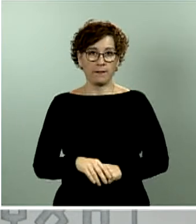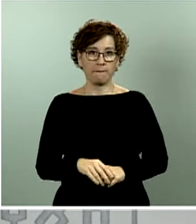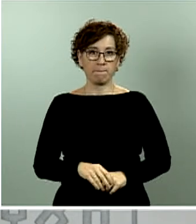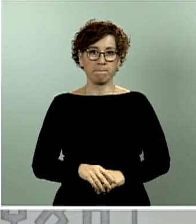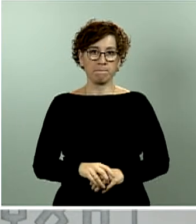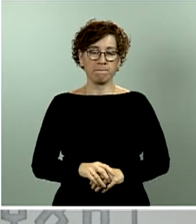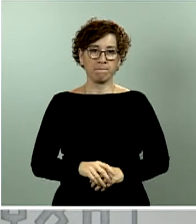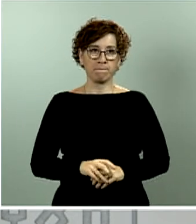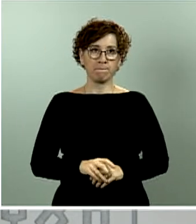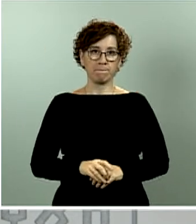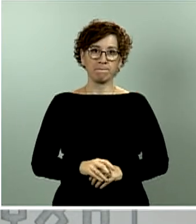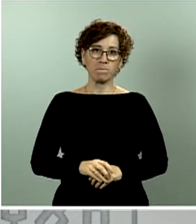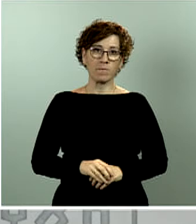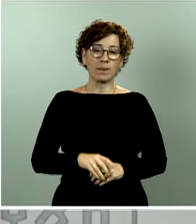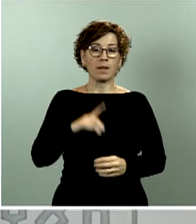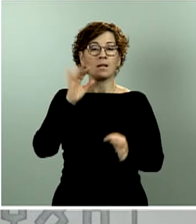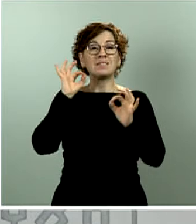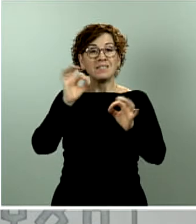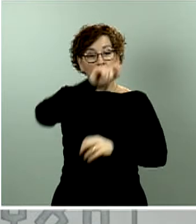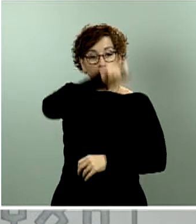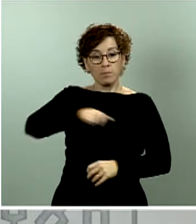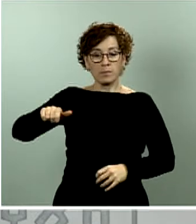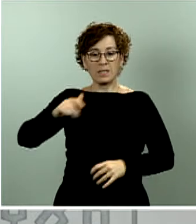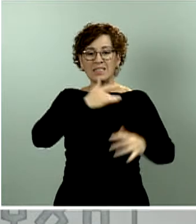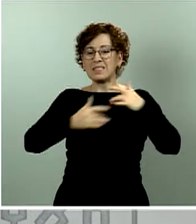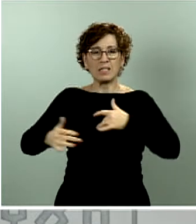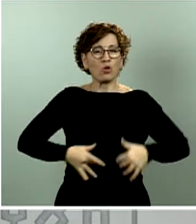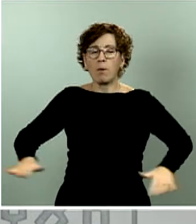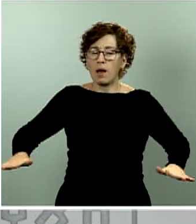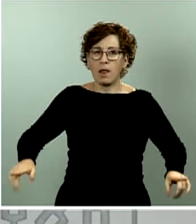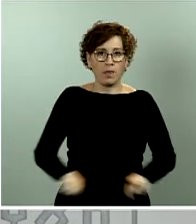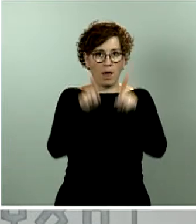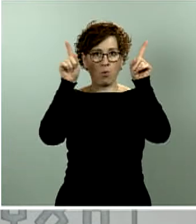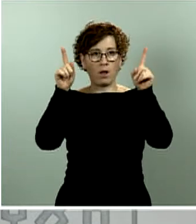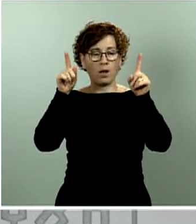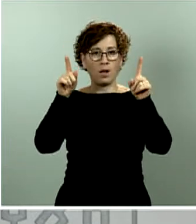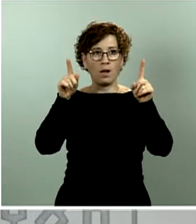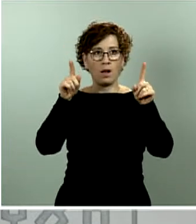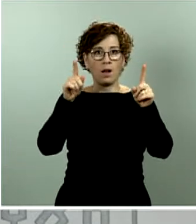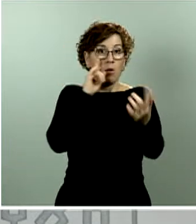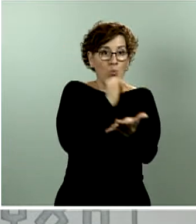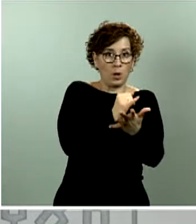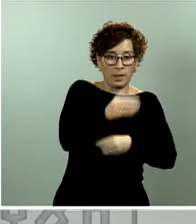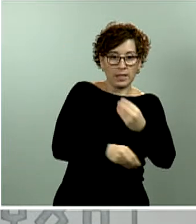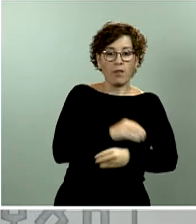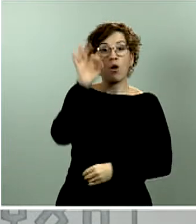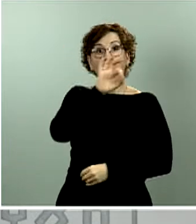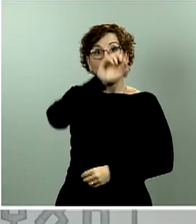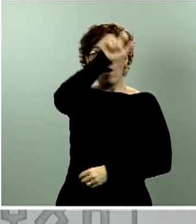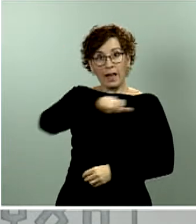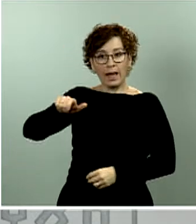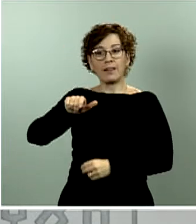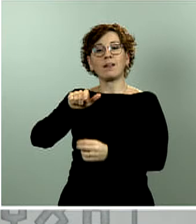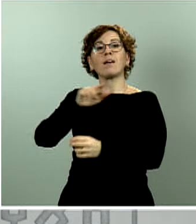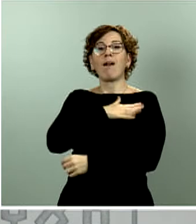Las pruebas a personas con cualquier sintomatología, pues leve que sea, o en personas que han estado en contacto con casos positivos, tienen mucho más